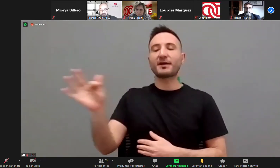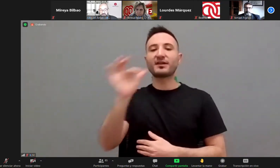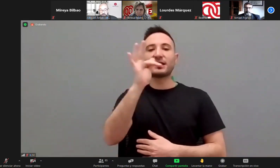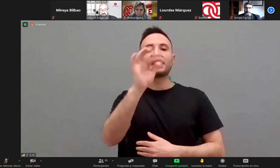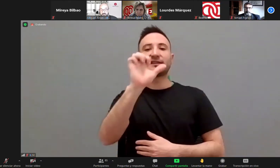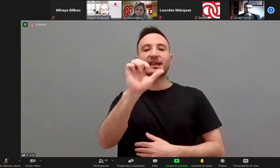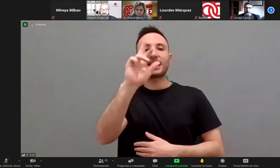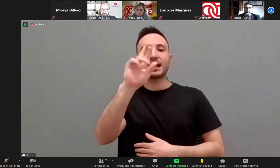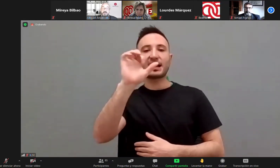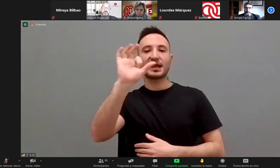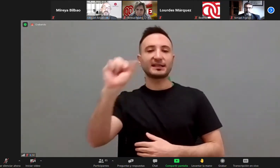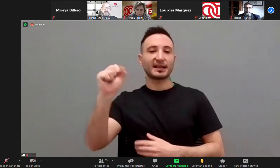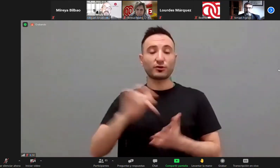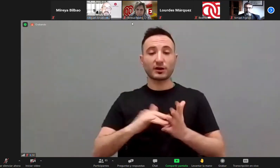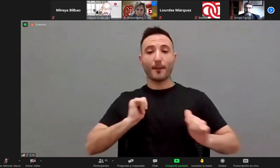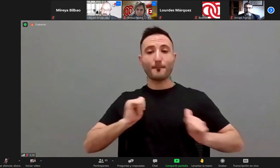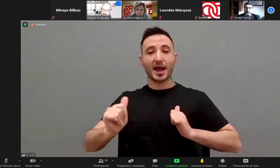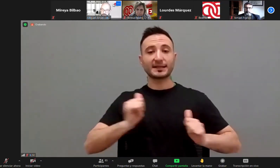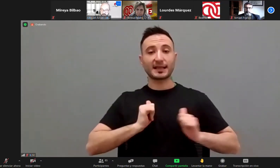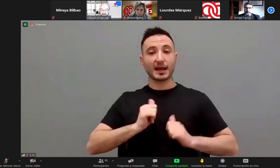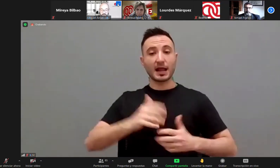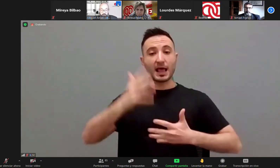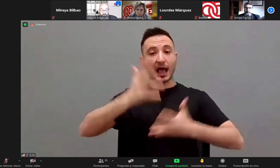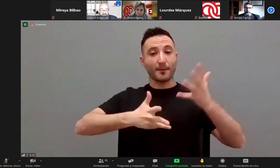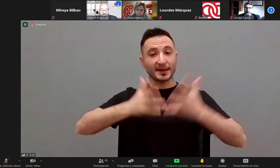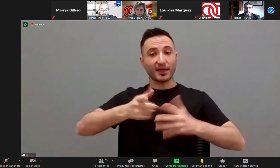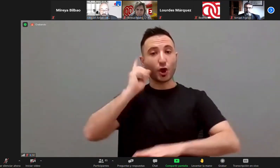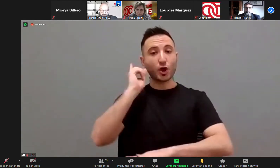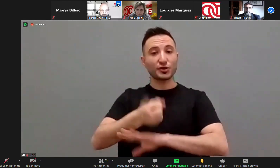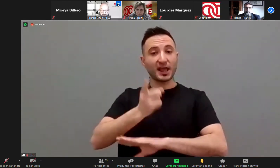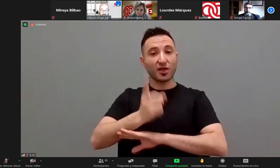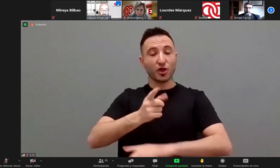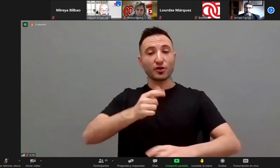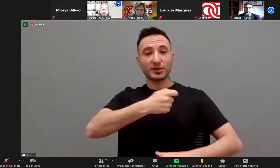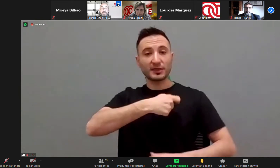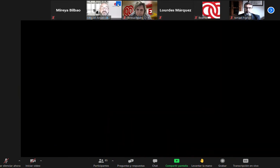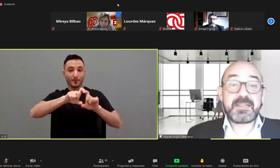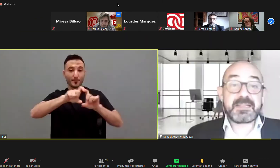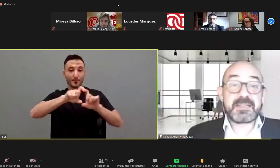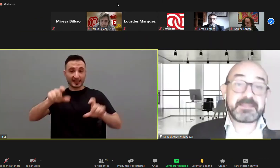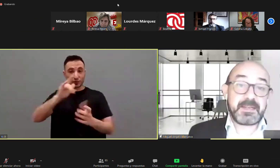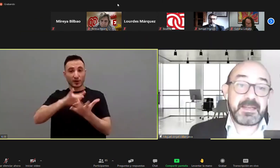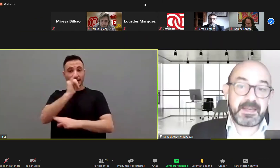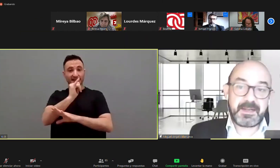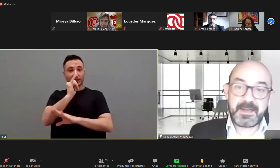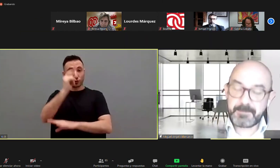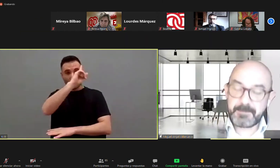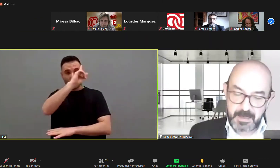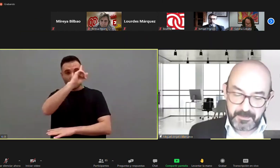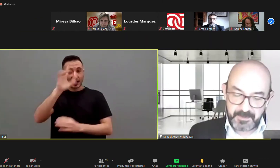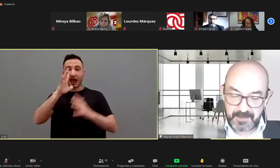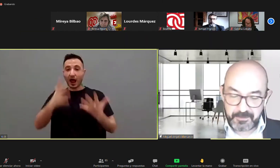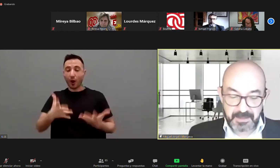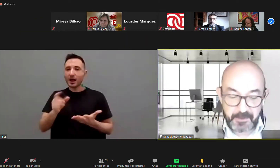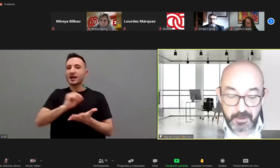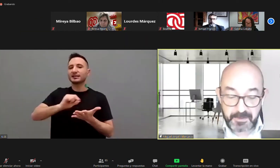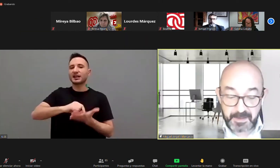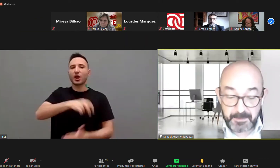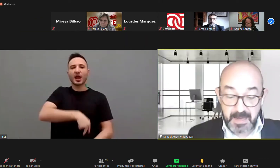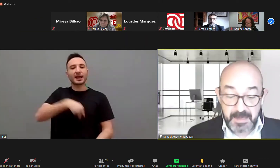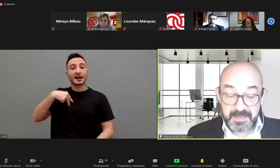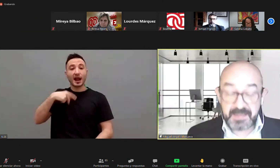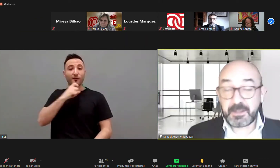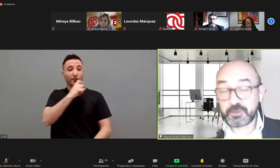en Dirección y Administración de Empresas por el Instituto de Empresa de Madrid. Actualmente es secretaria general de la Fundación